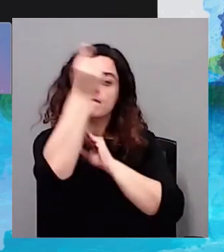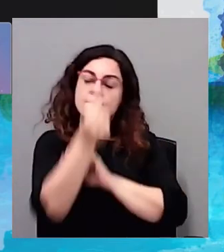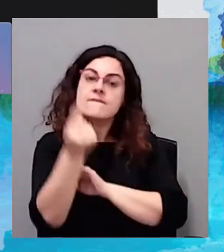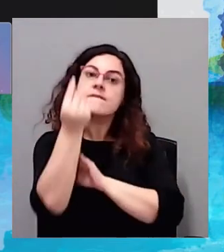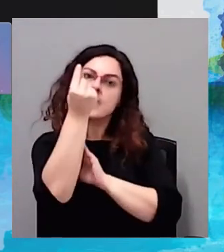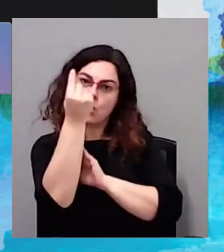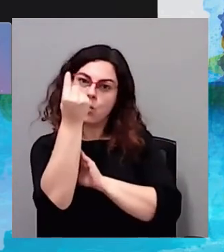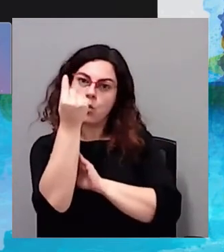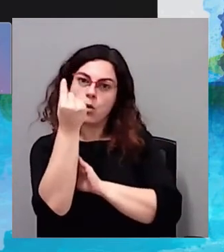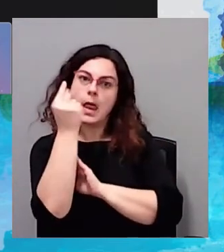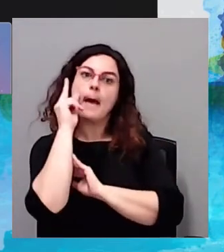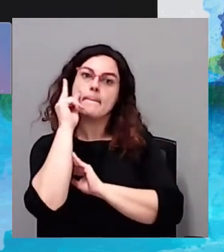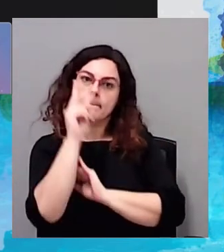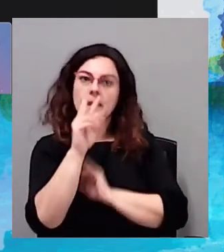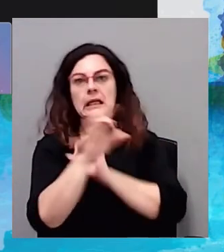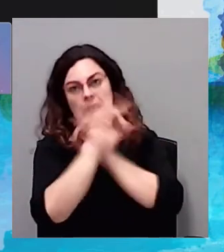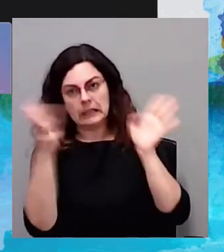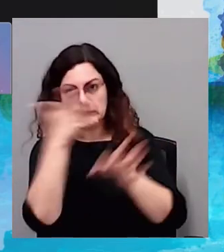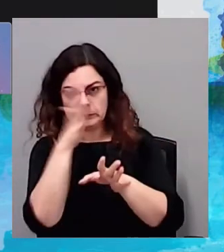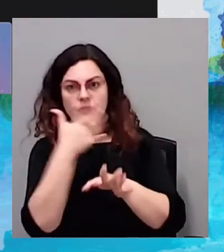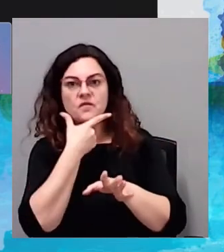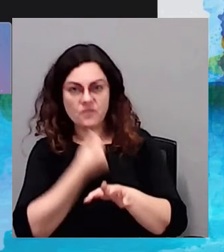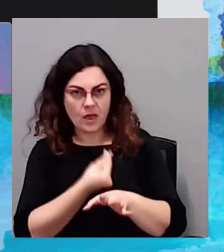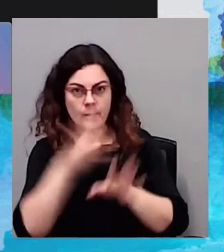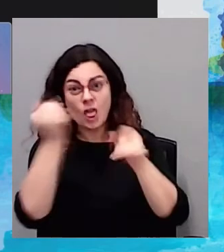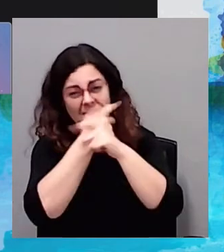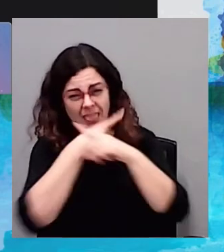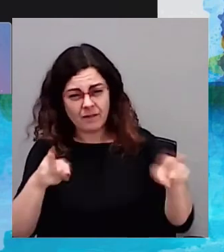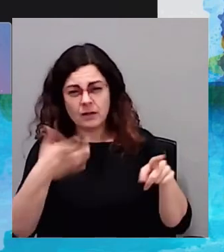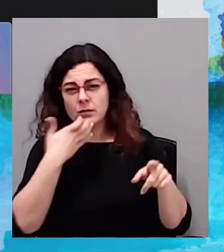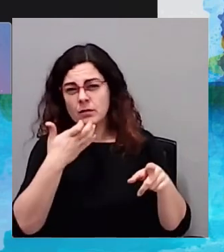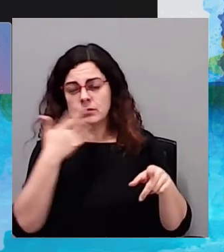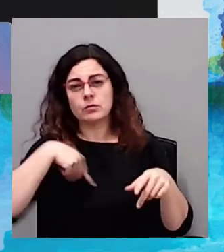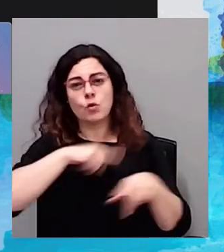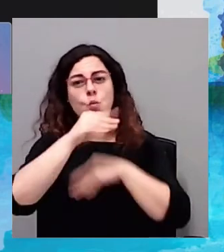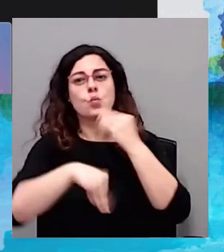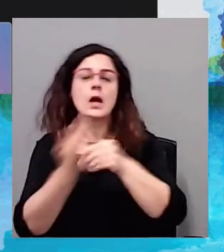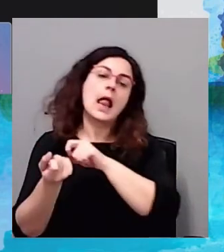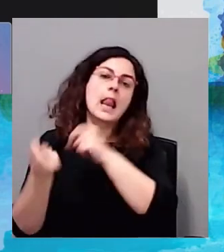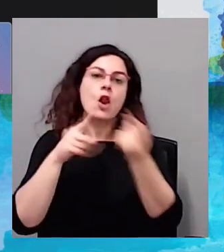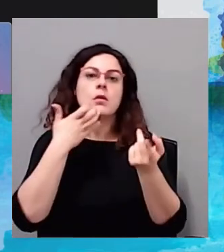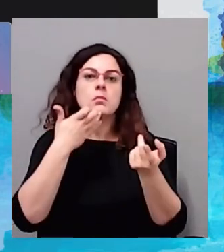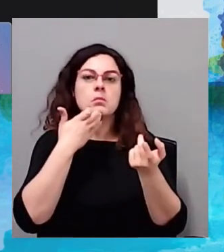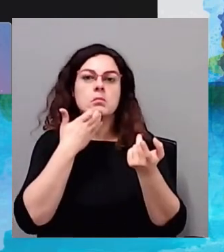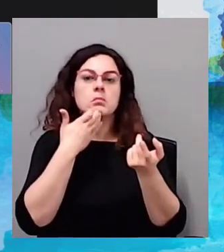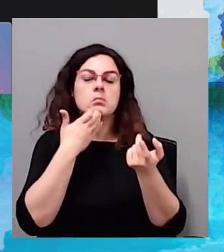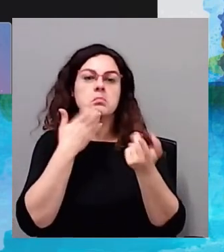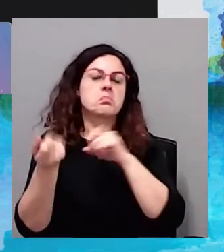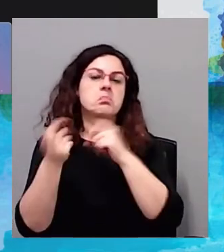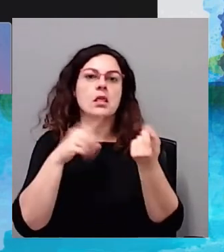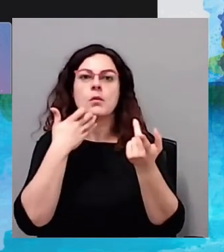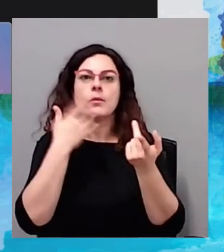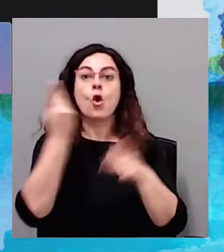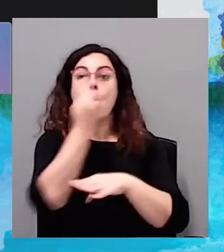pero es bastante diferente. Podemos utilizar analogías. ¿Qué os parece una analogía con muñecas